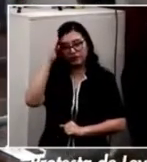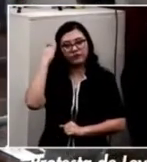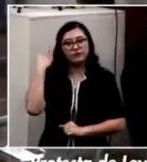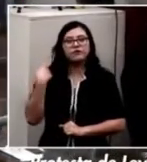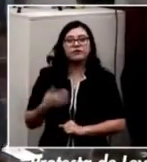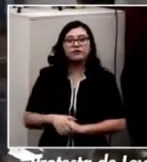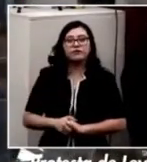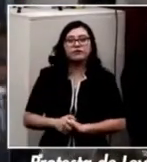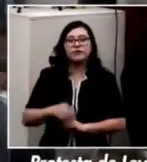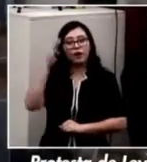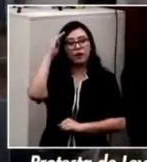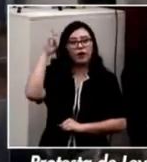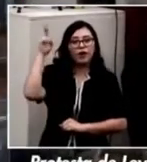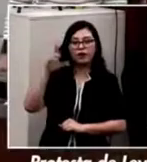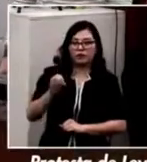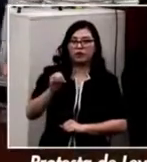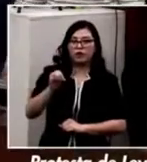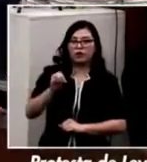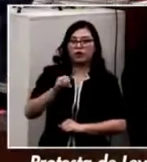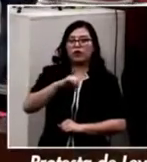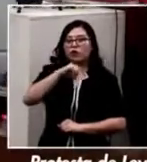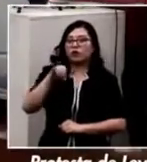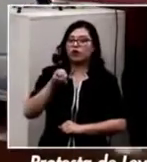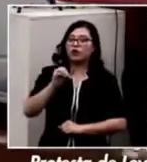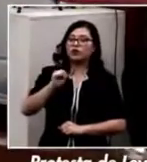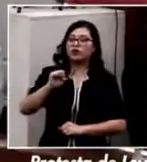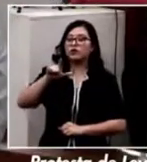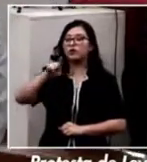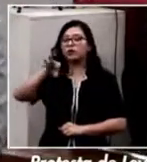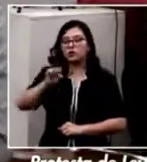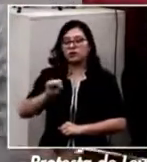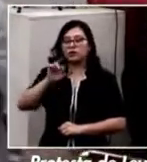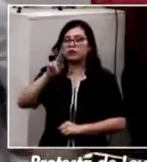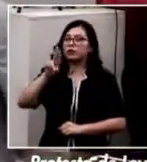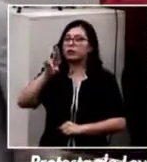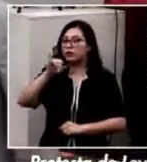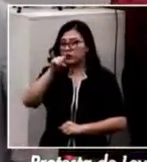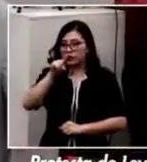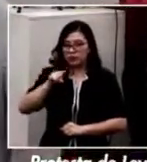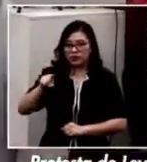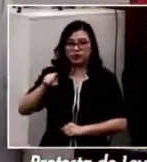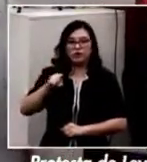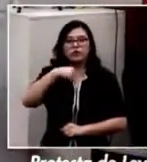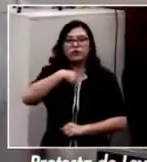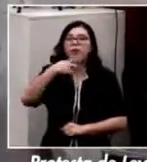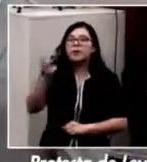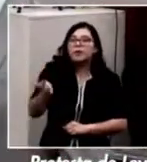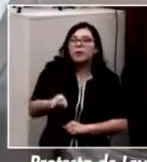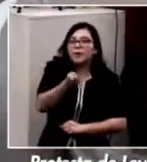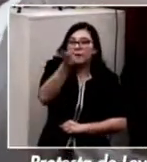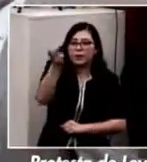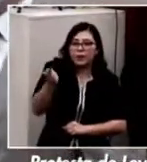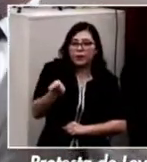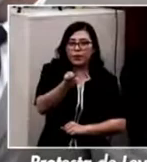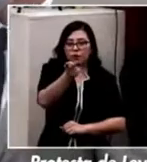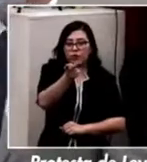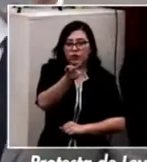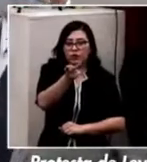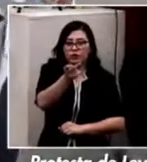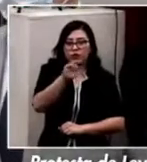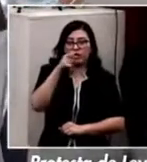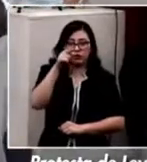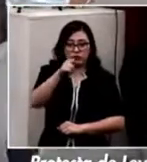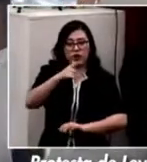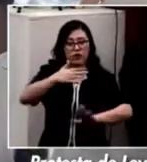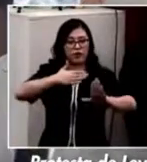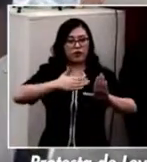¿Le parece? No hay ninguna molestia, estaré atento a la comunicación que ustedes generen en su momento. Muchas gracias, don José Luis. Un abrazote.